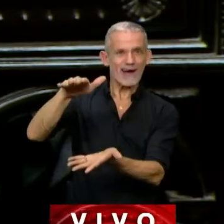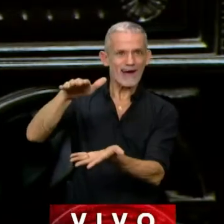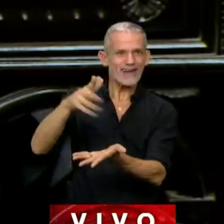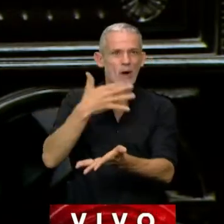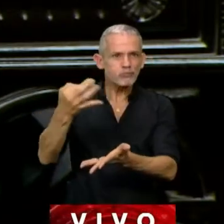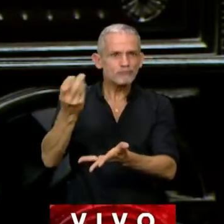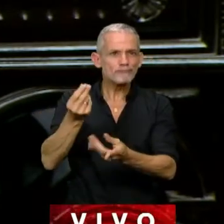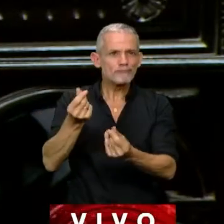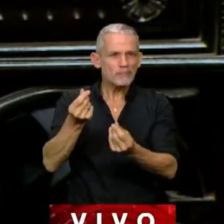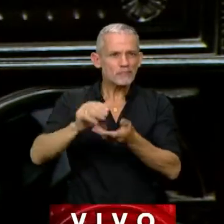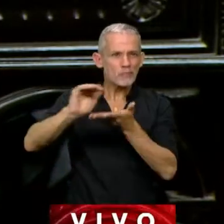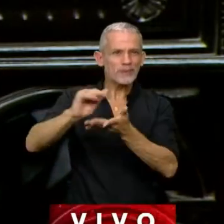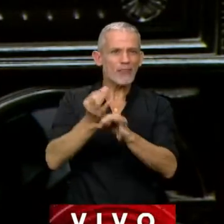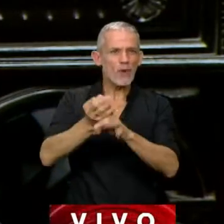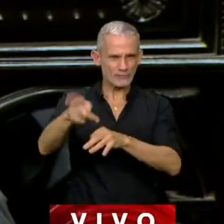términos reales.